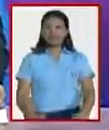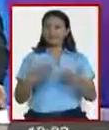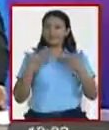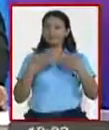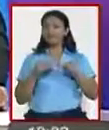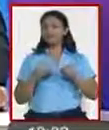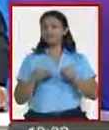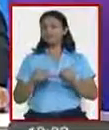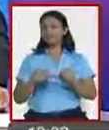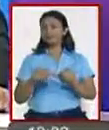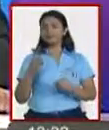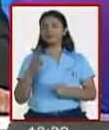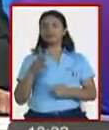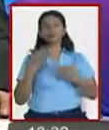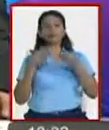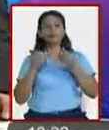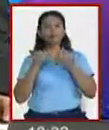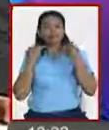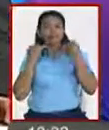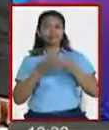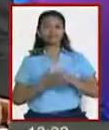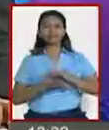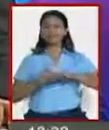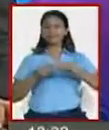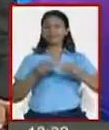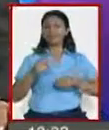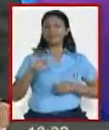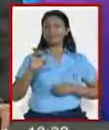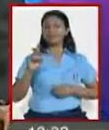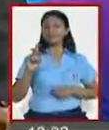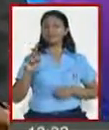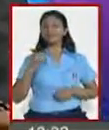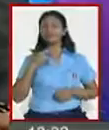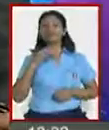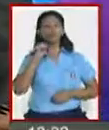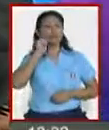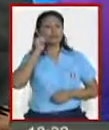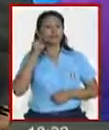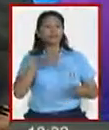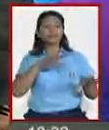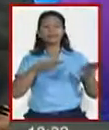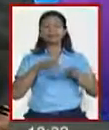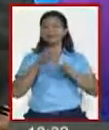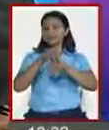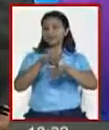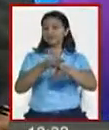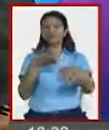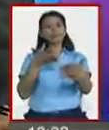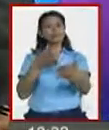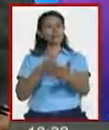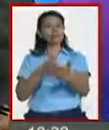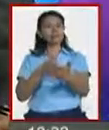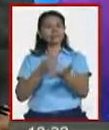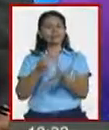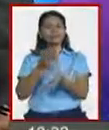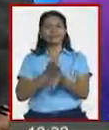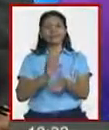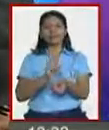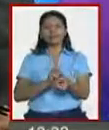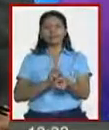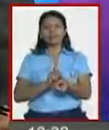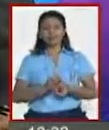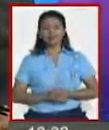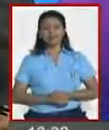Gracias por su preferencia y más información. Le comentamos que la Central Obrera Departamental mañana va a realizar una marcha en contra del paro médico